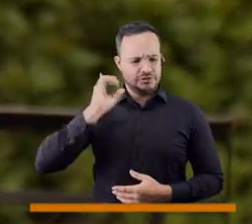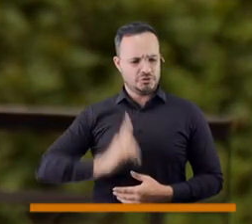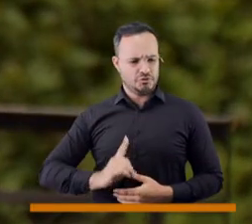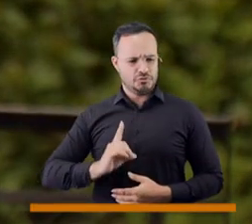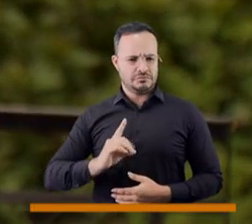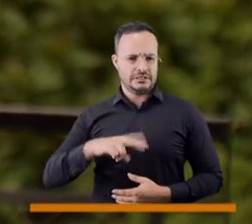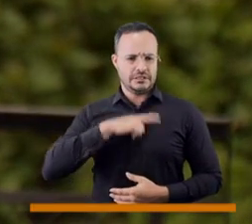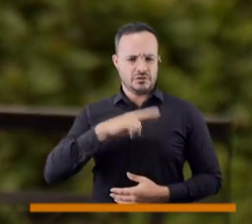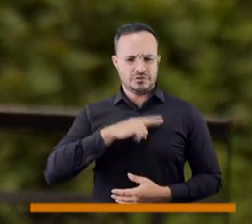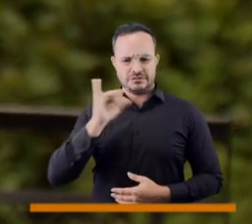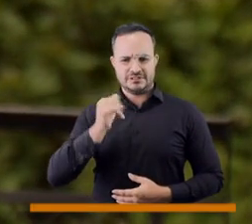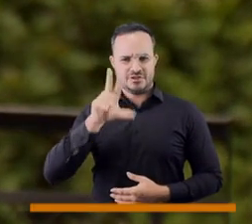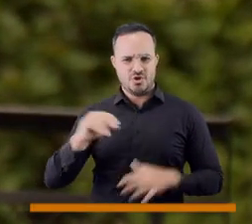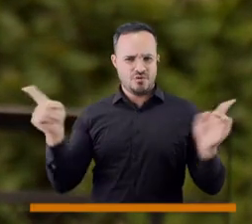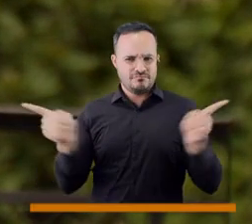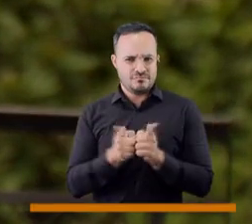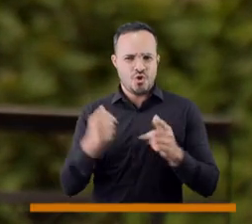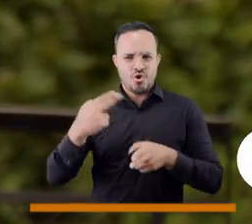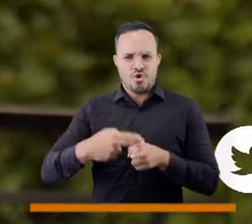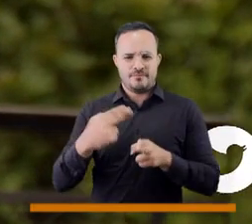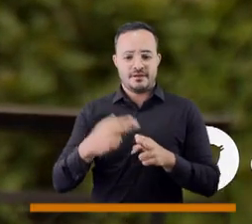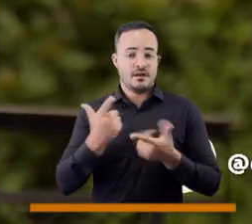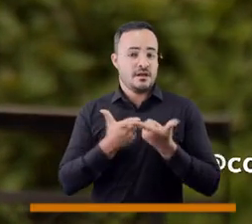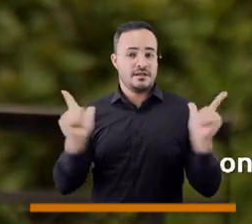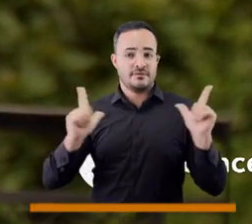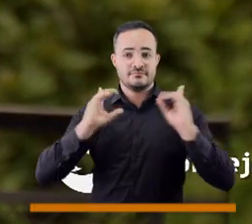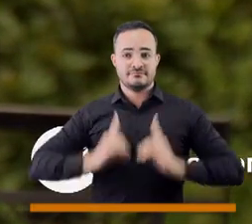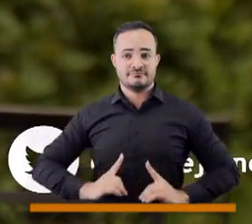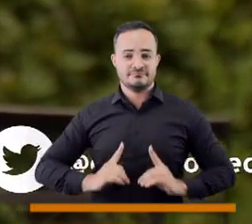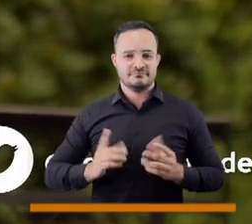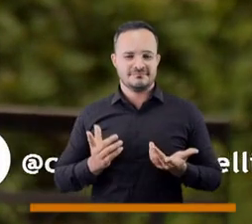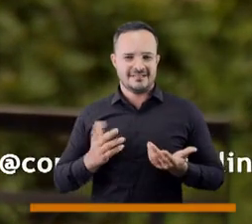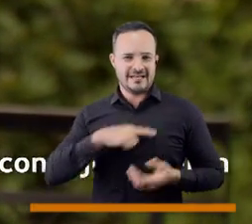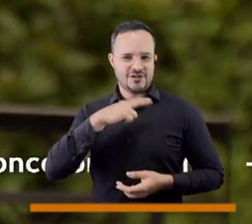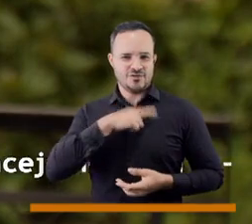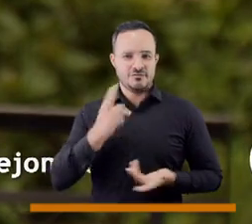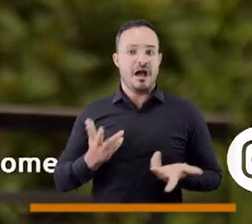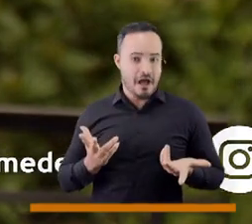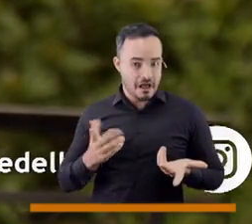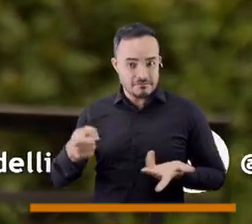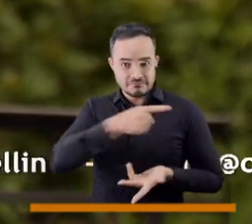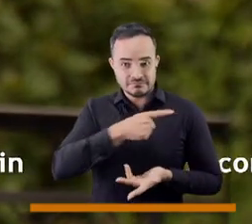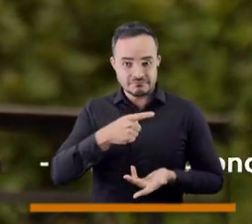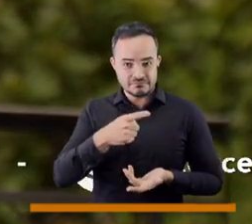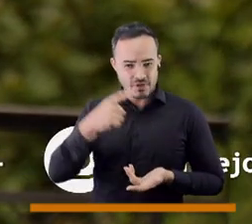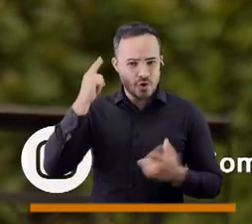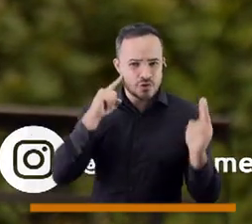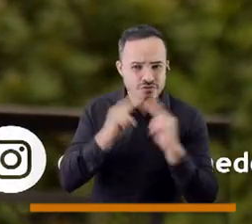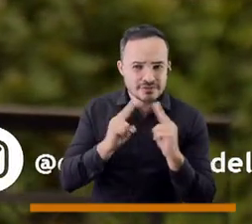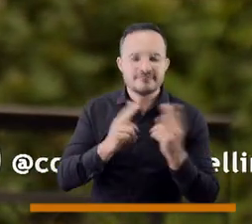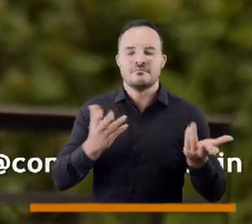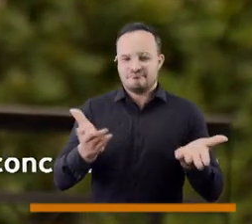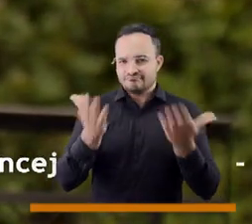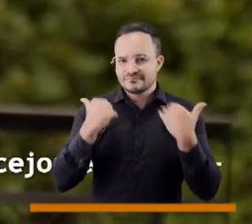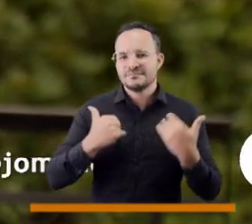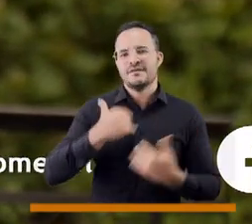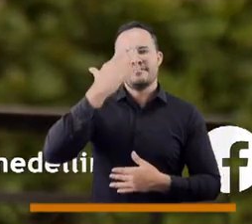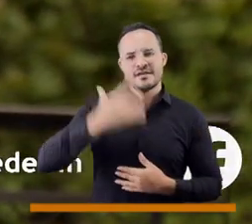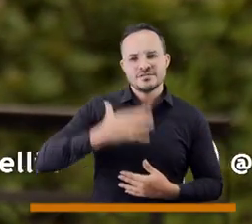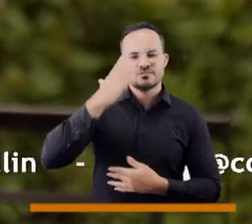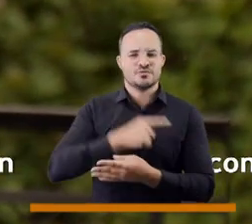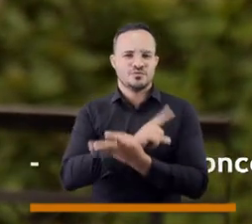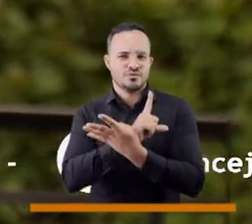libertad religiosa? Recuerde respondernos en nuestras redes sociales, Instagram y Twitter como @consejomedellin